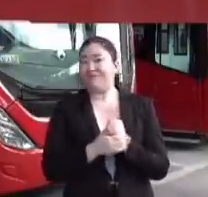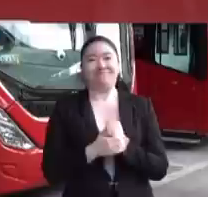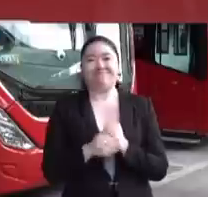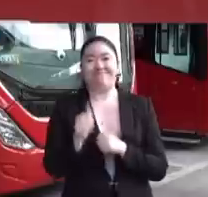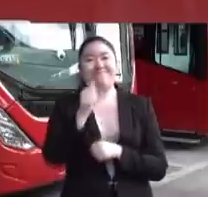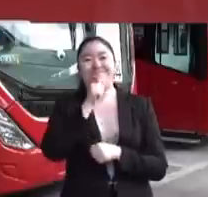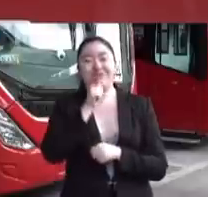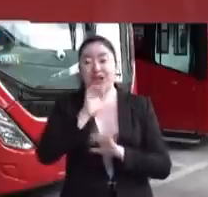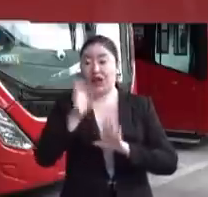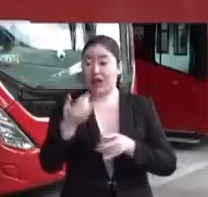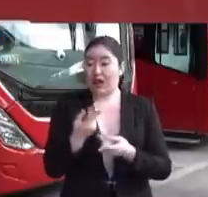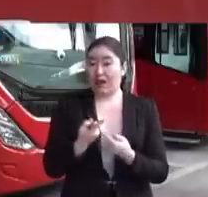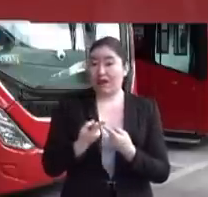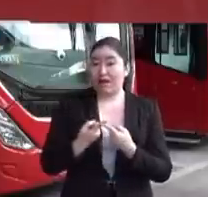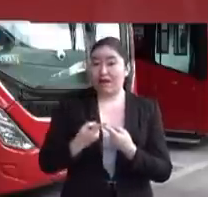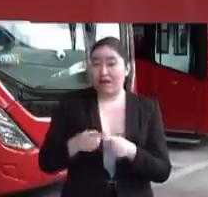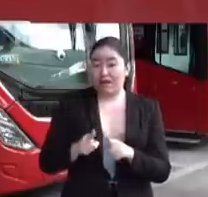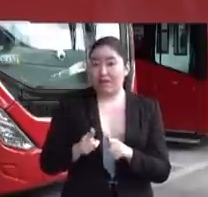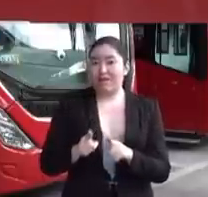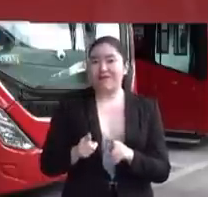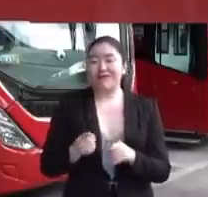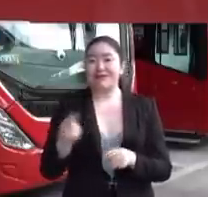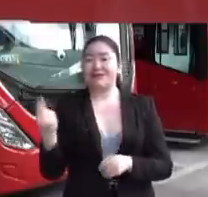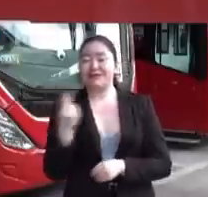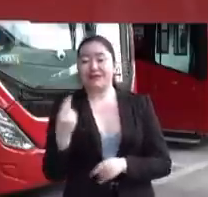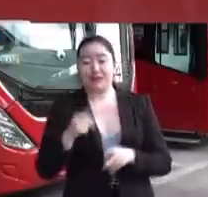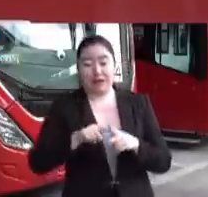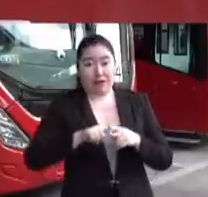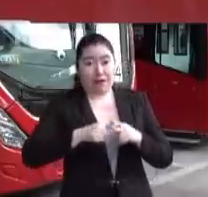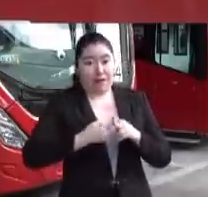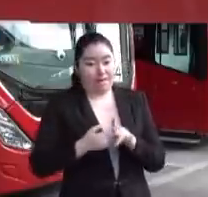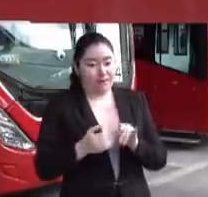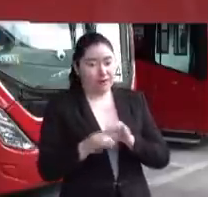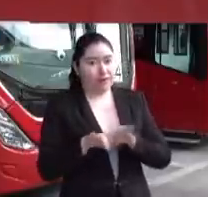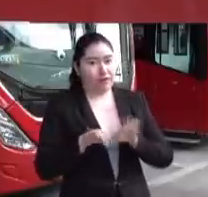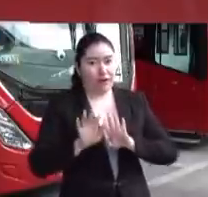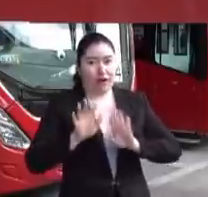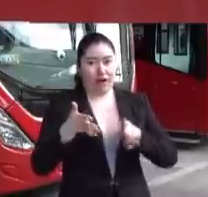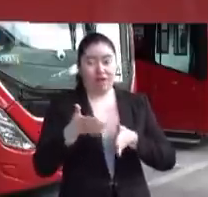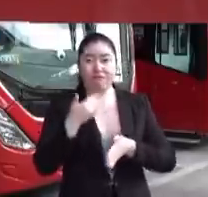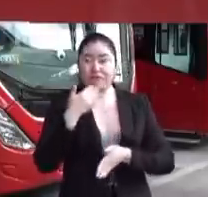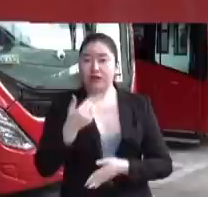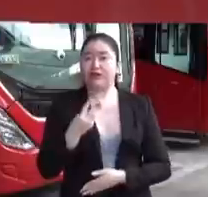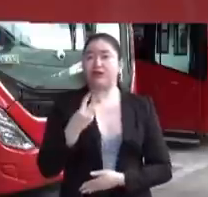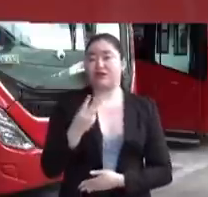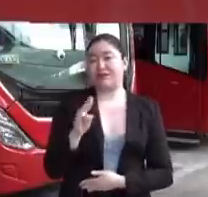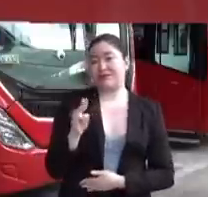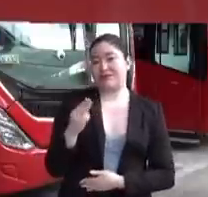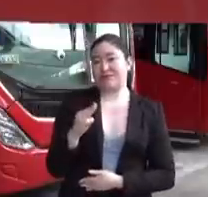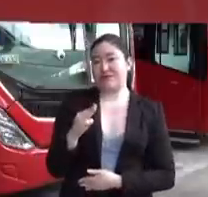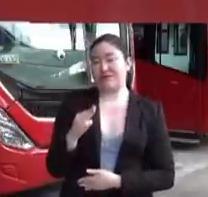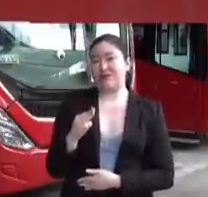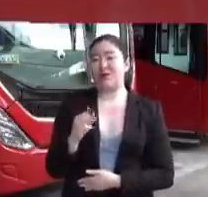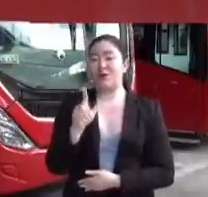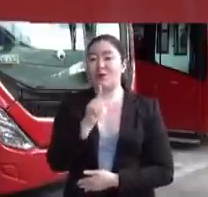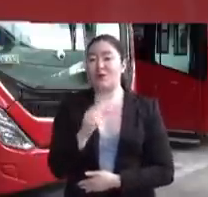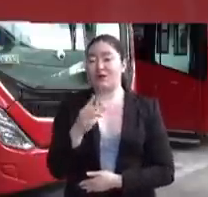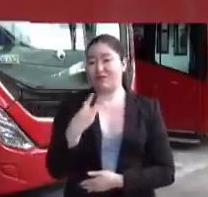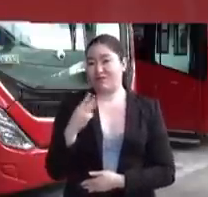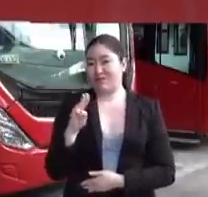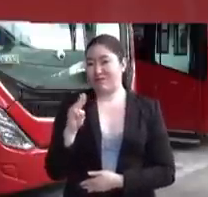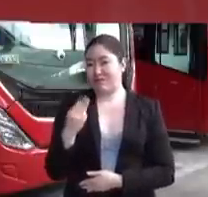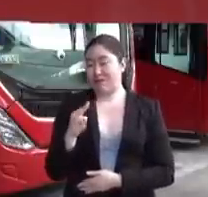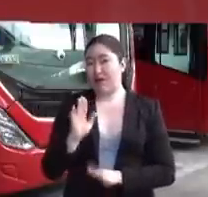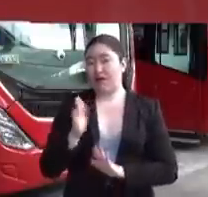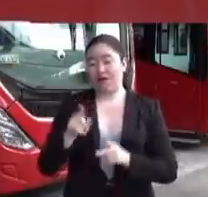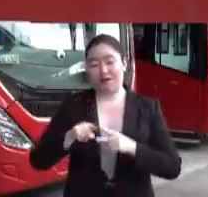elecciones para que entre en operación. Tiene que entrar en operación en el momento que fue diseñado, así que desde ahora informamos que el 3 de mayo